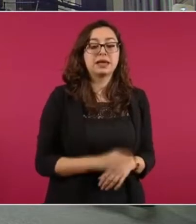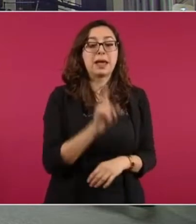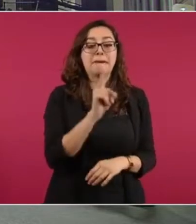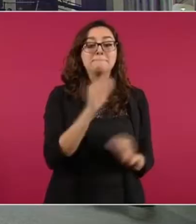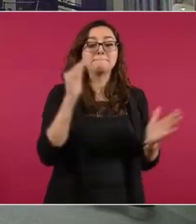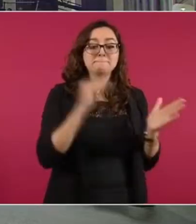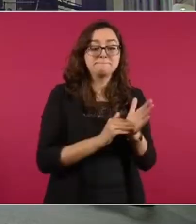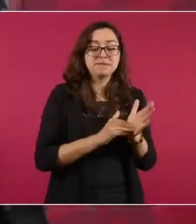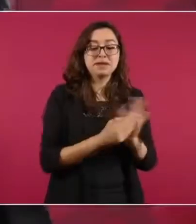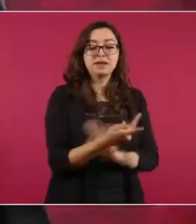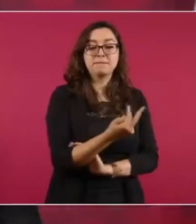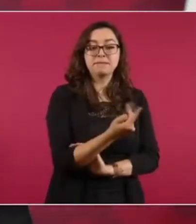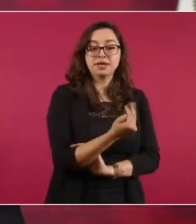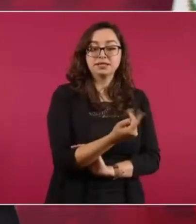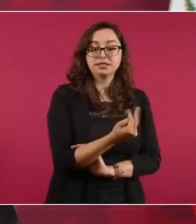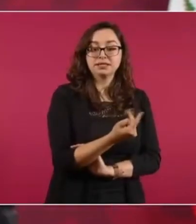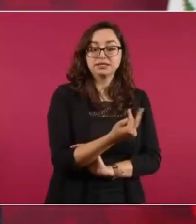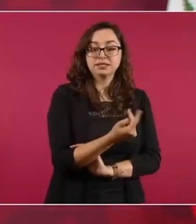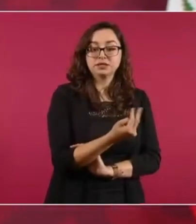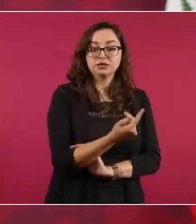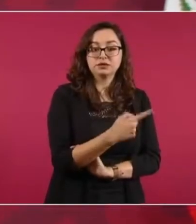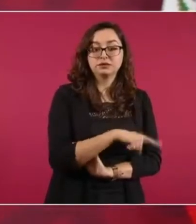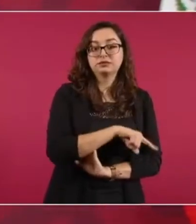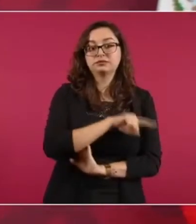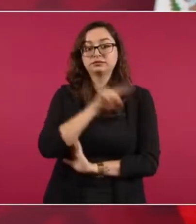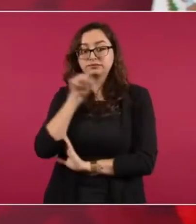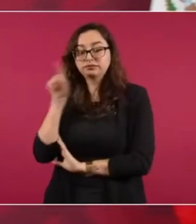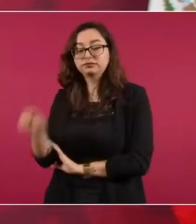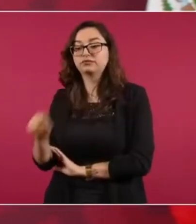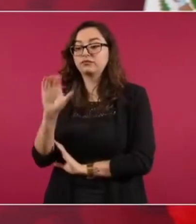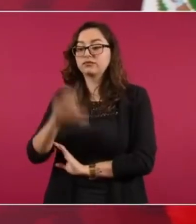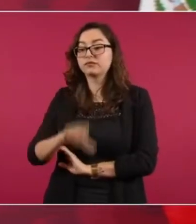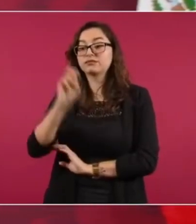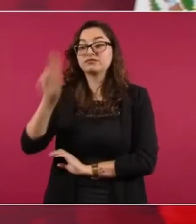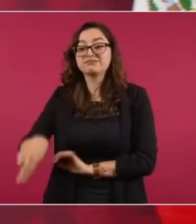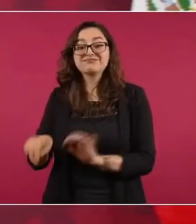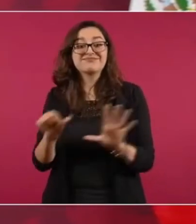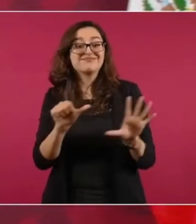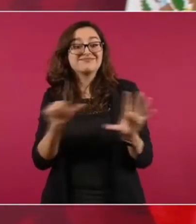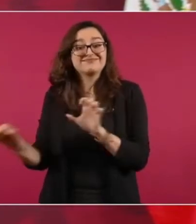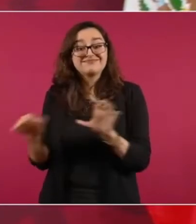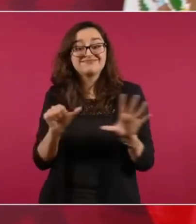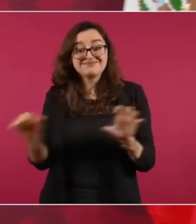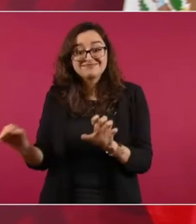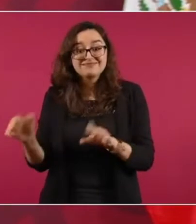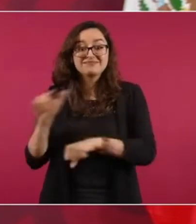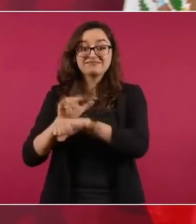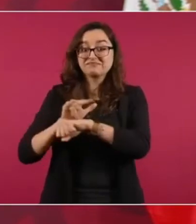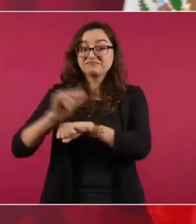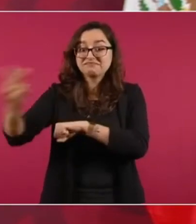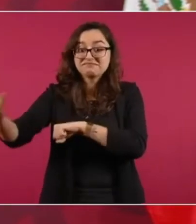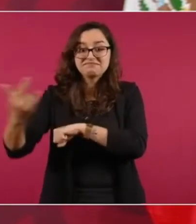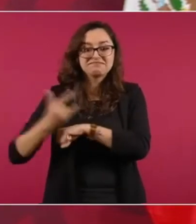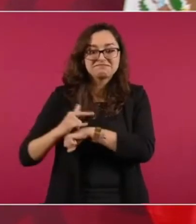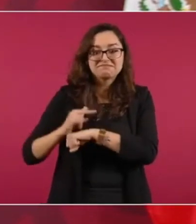1025. Sí. El aeropuerto de Cancún tiene 600